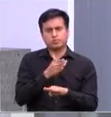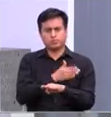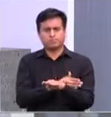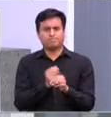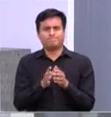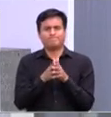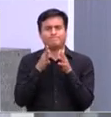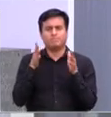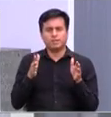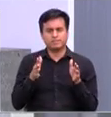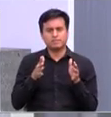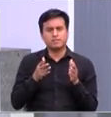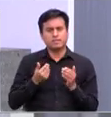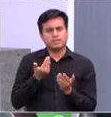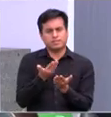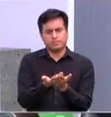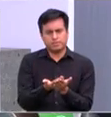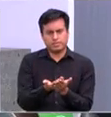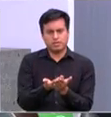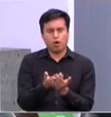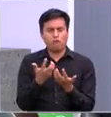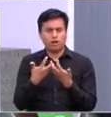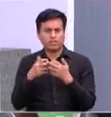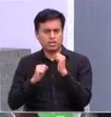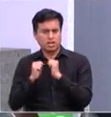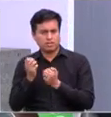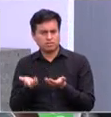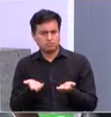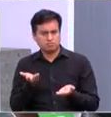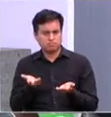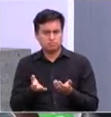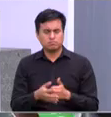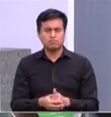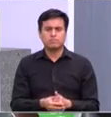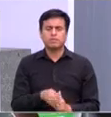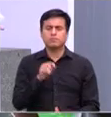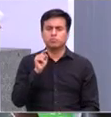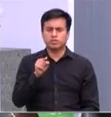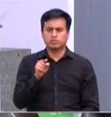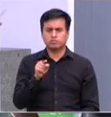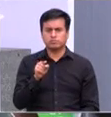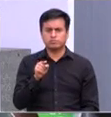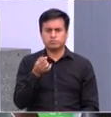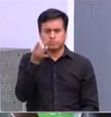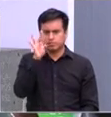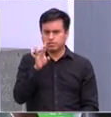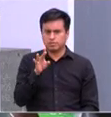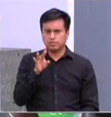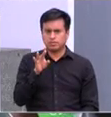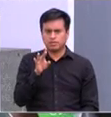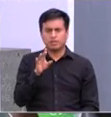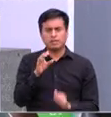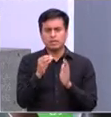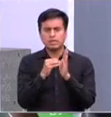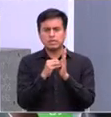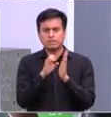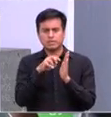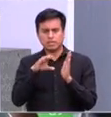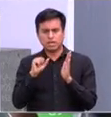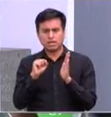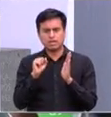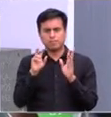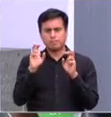más recibida más que fabricada. Por eso no es solamente una encíclica sobre el